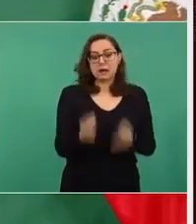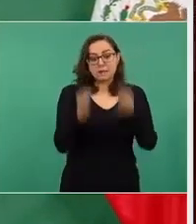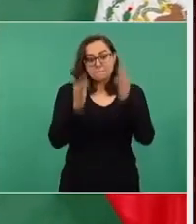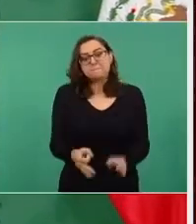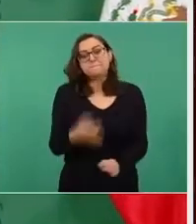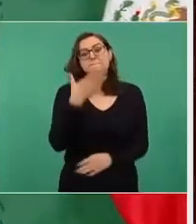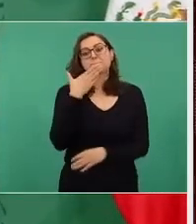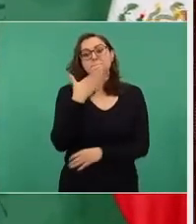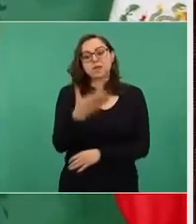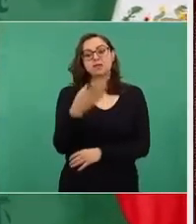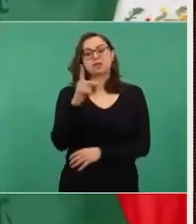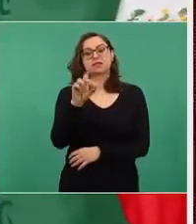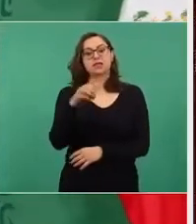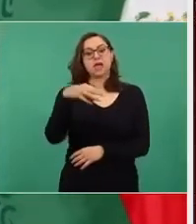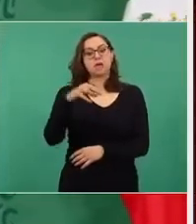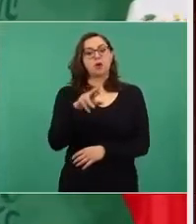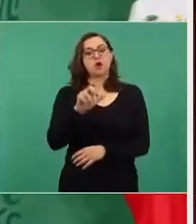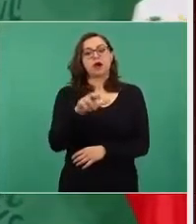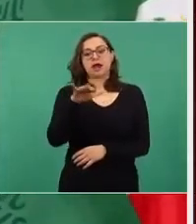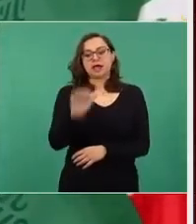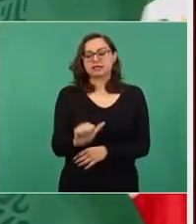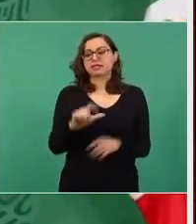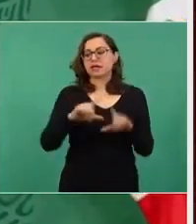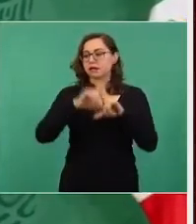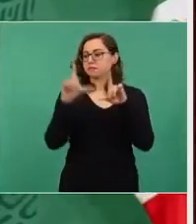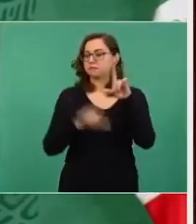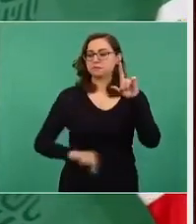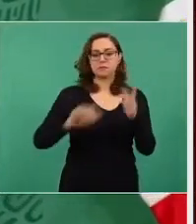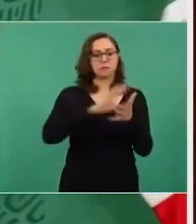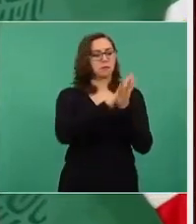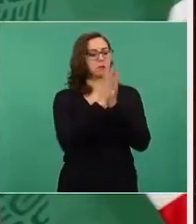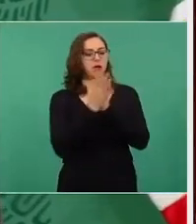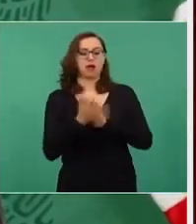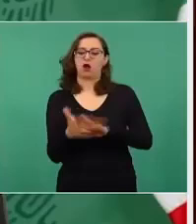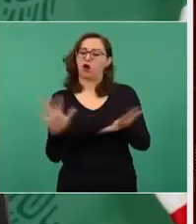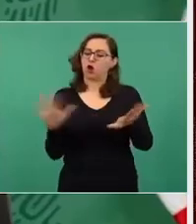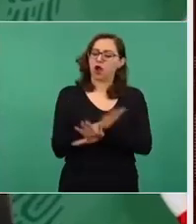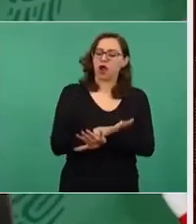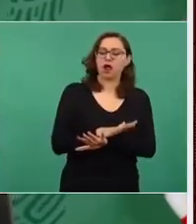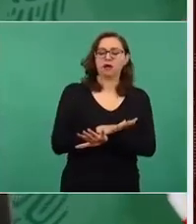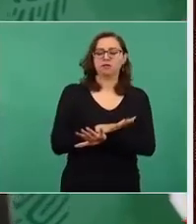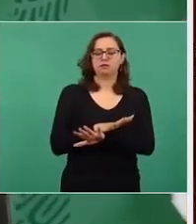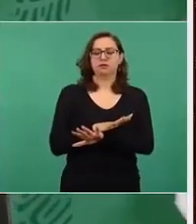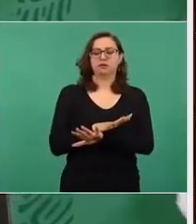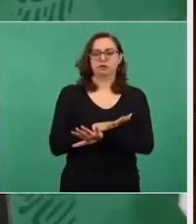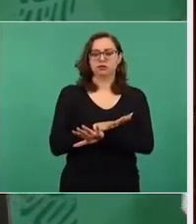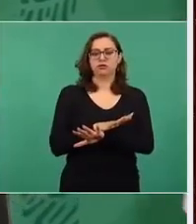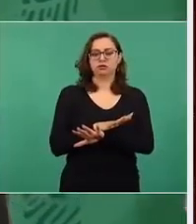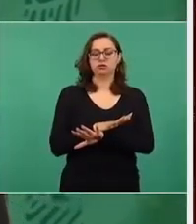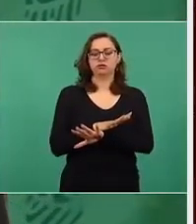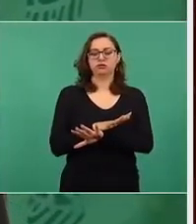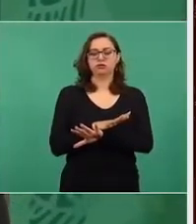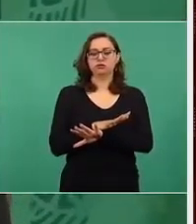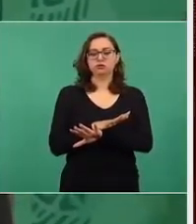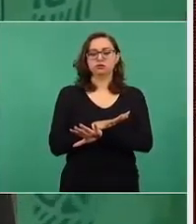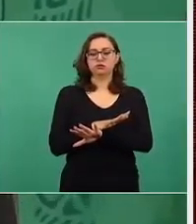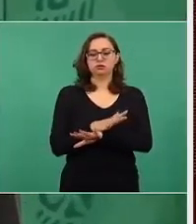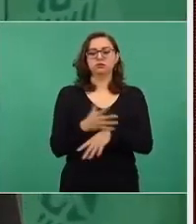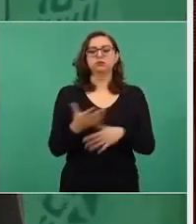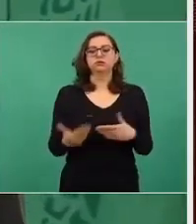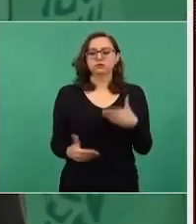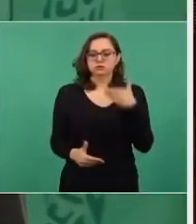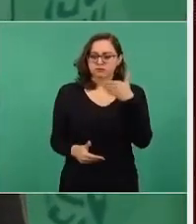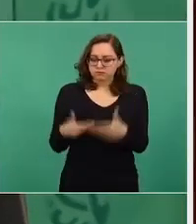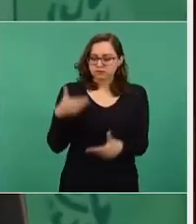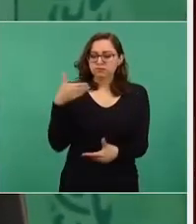cevallos vamos a empezar con el primero porque vamos a hablar de cevallos de anaya de cuadri de de narró de